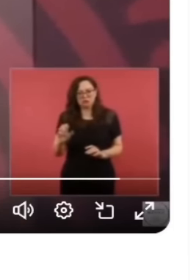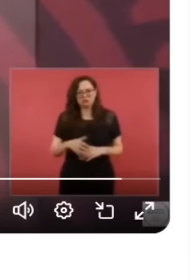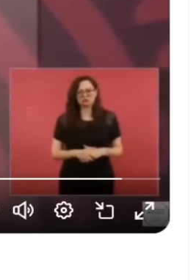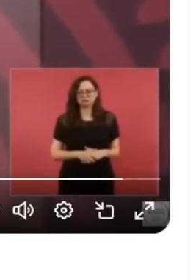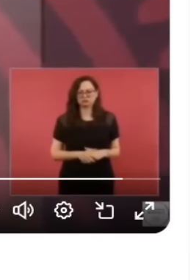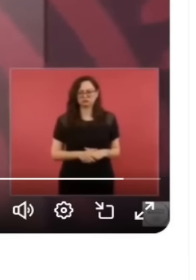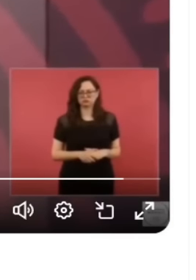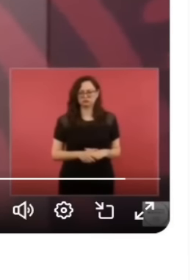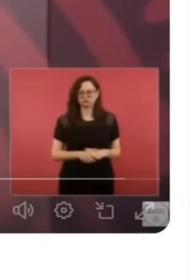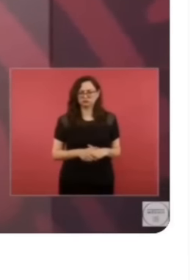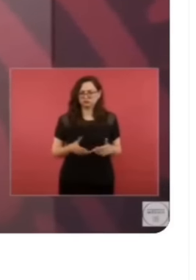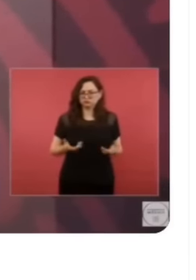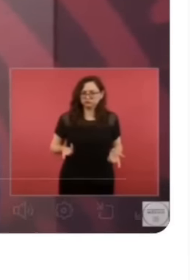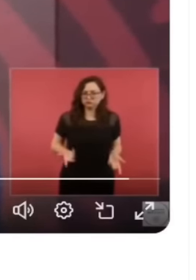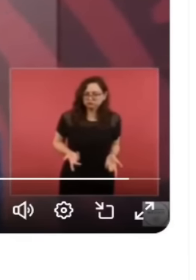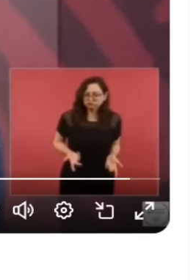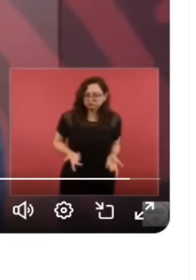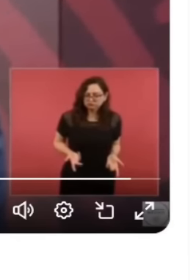de Loret de Mola,